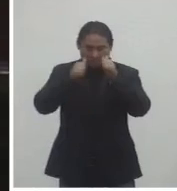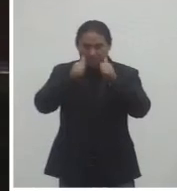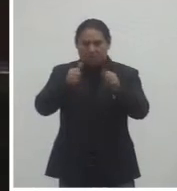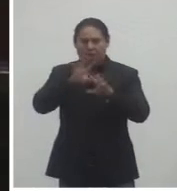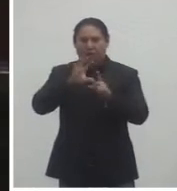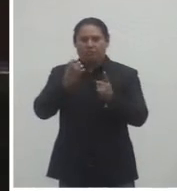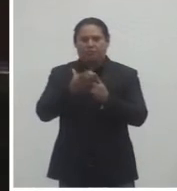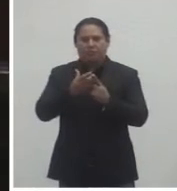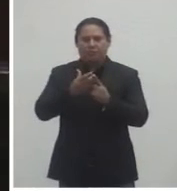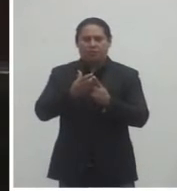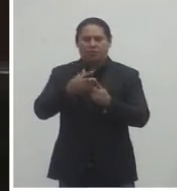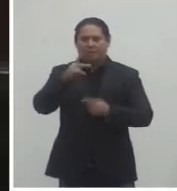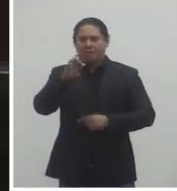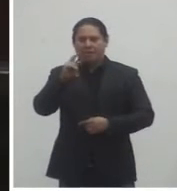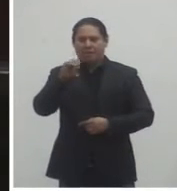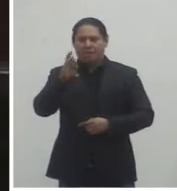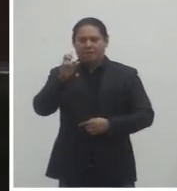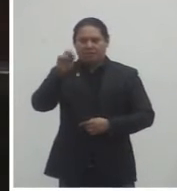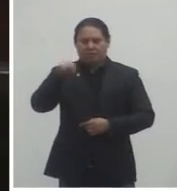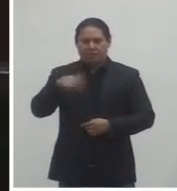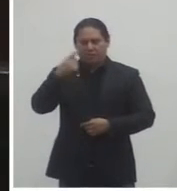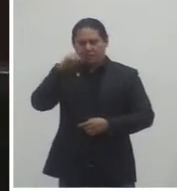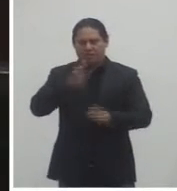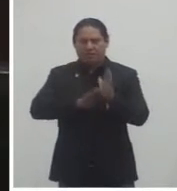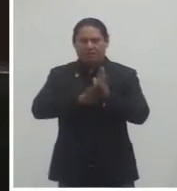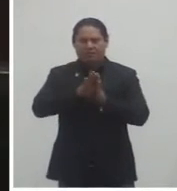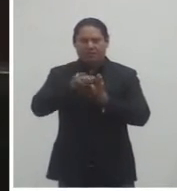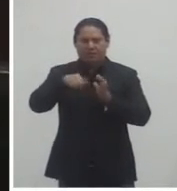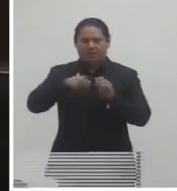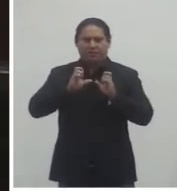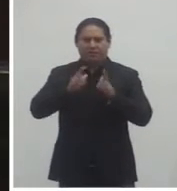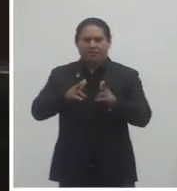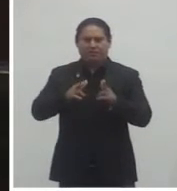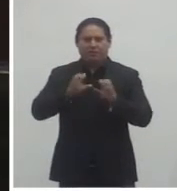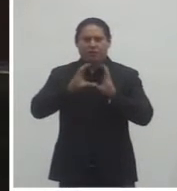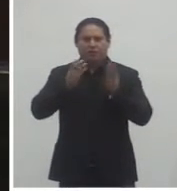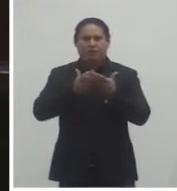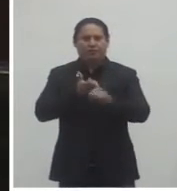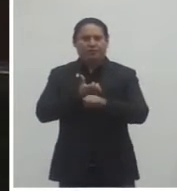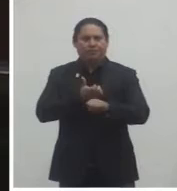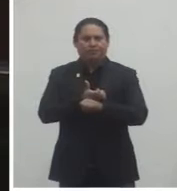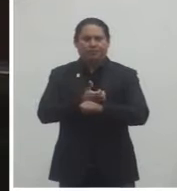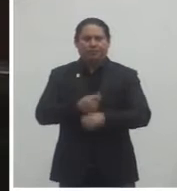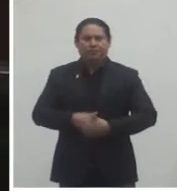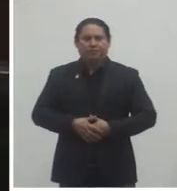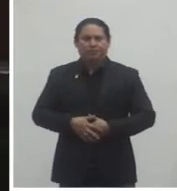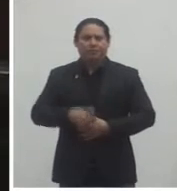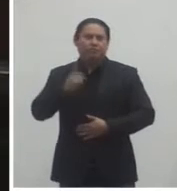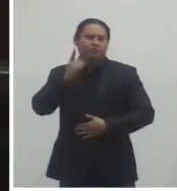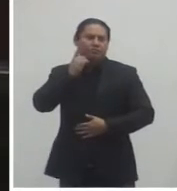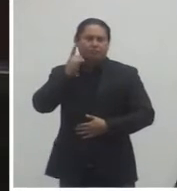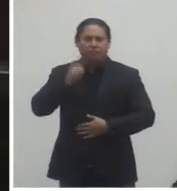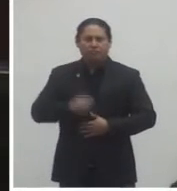por la Comisión de Planeación para el Desarrollo del Honorable Congreso del Estado de Chiapas,